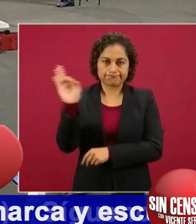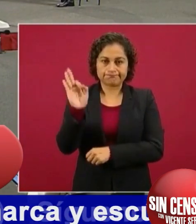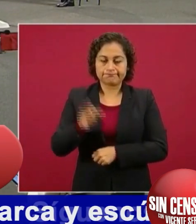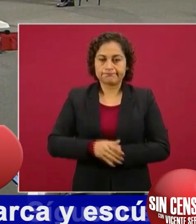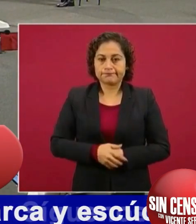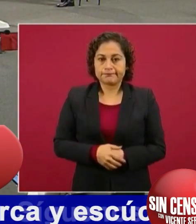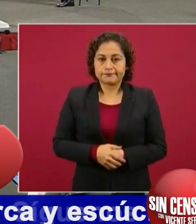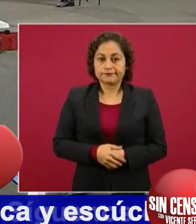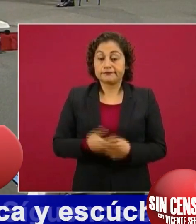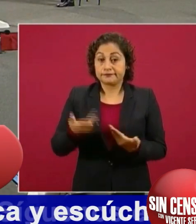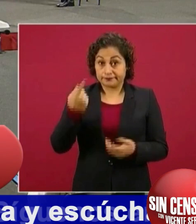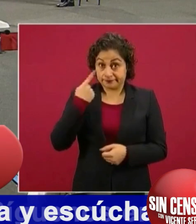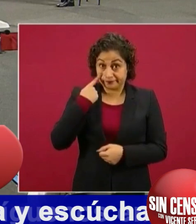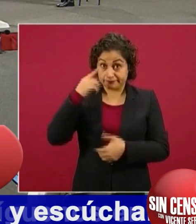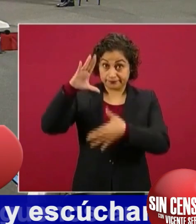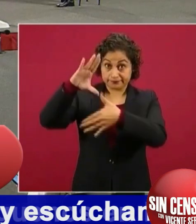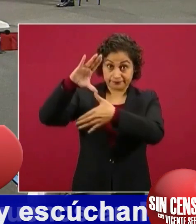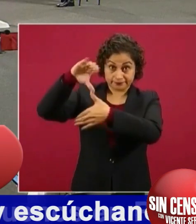Entonces es Centroamérica,